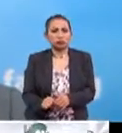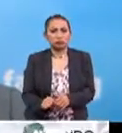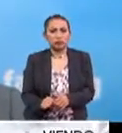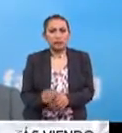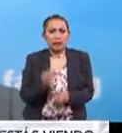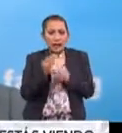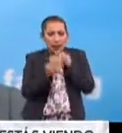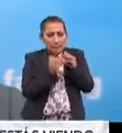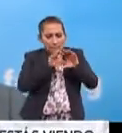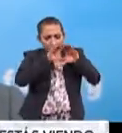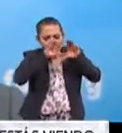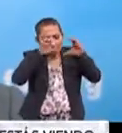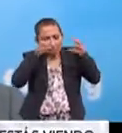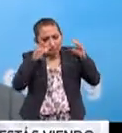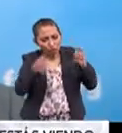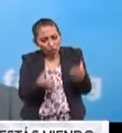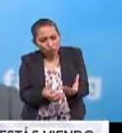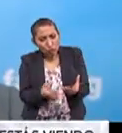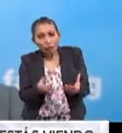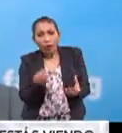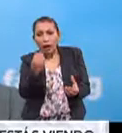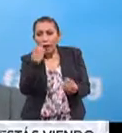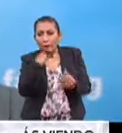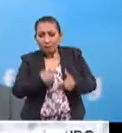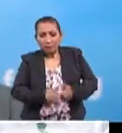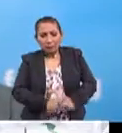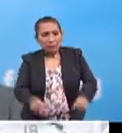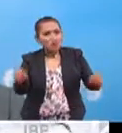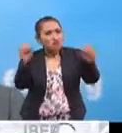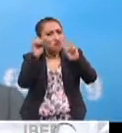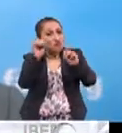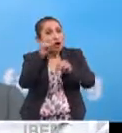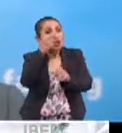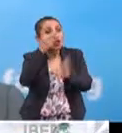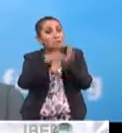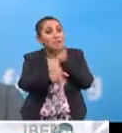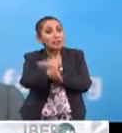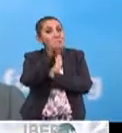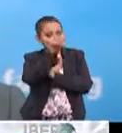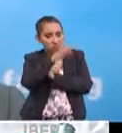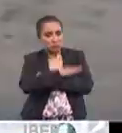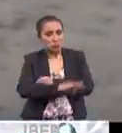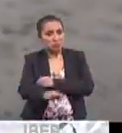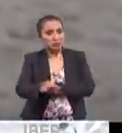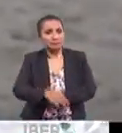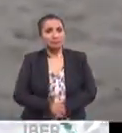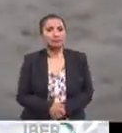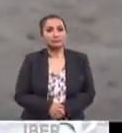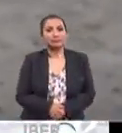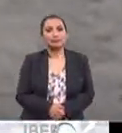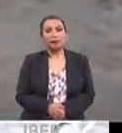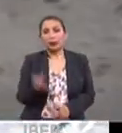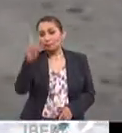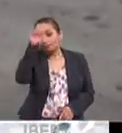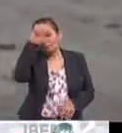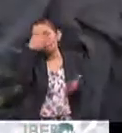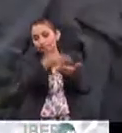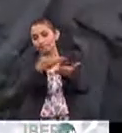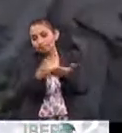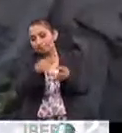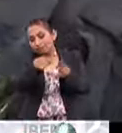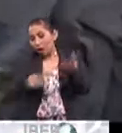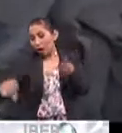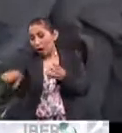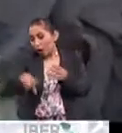Un mundo hambre cero para 2030 es aún posible. Entre las recomendaciones para que